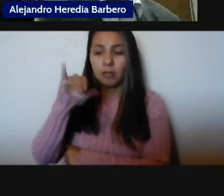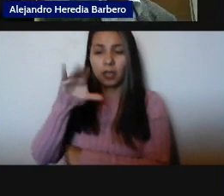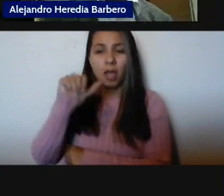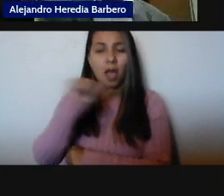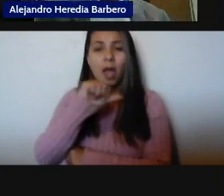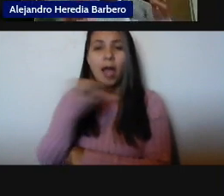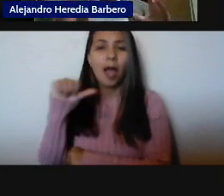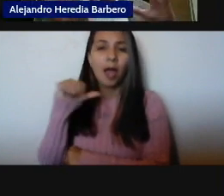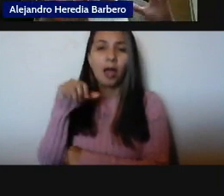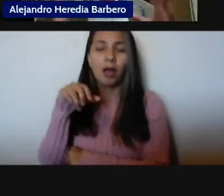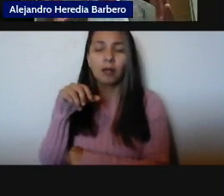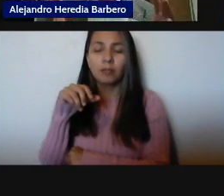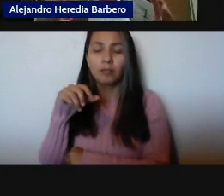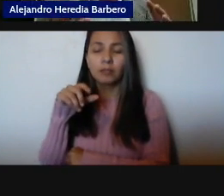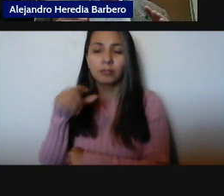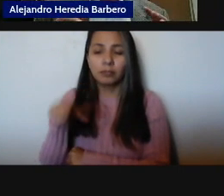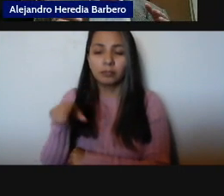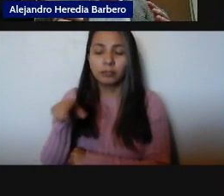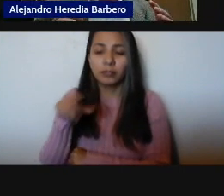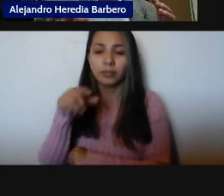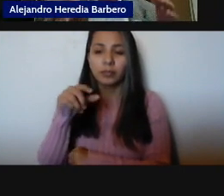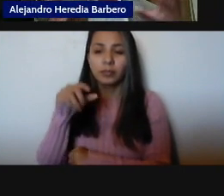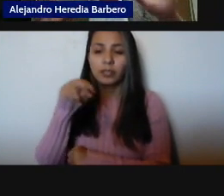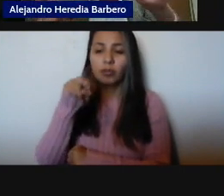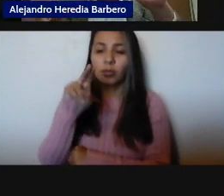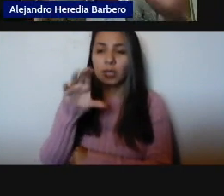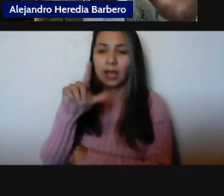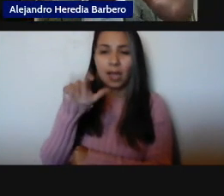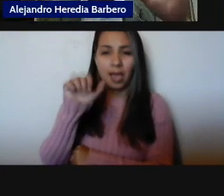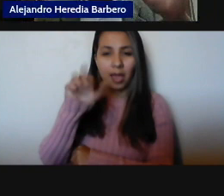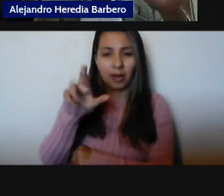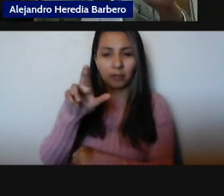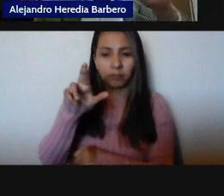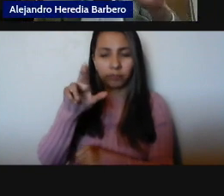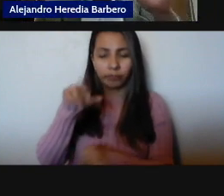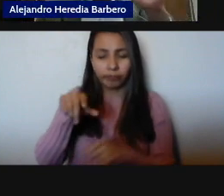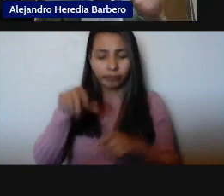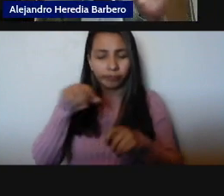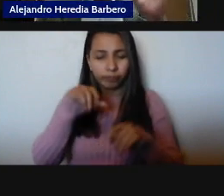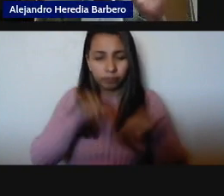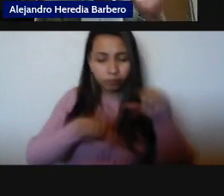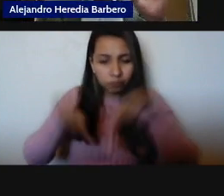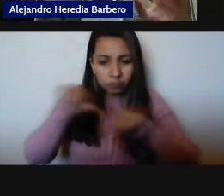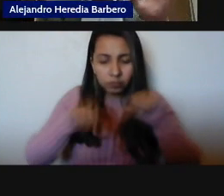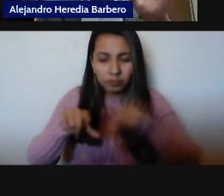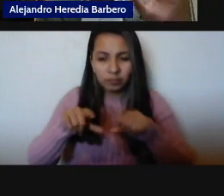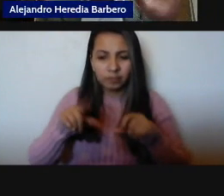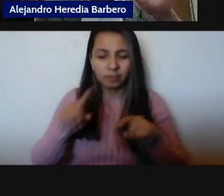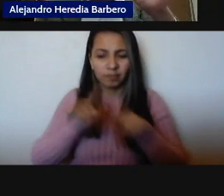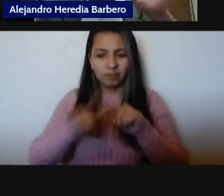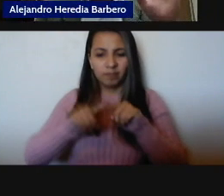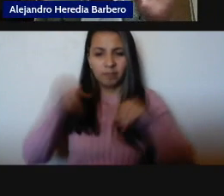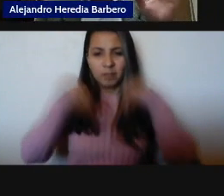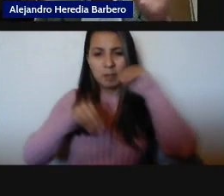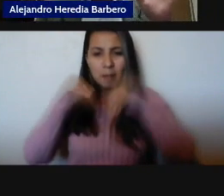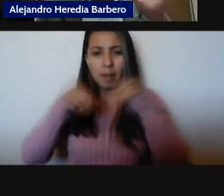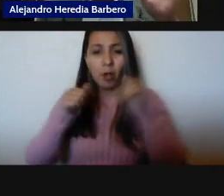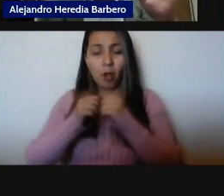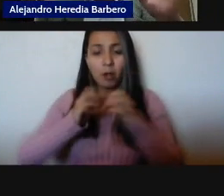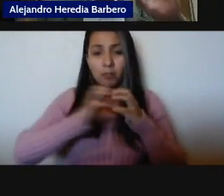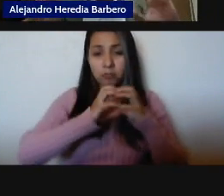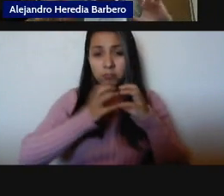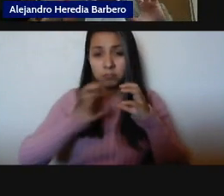UNAM es dar como estas interpretaciones a cómo estos compuestos orgánicos de pequeños